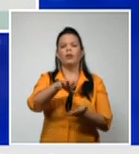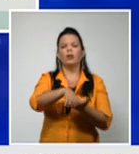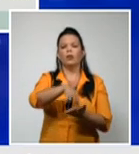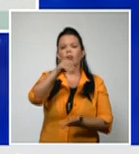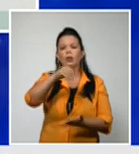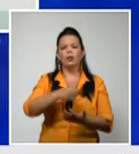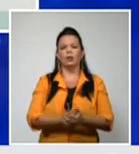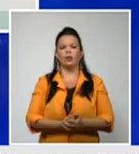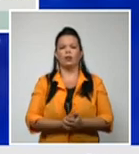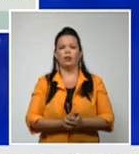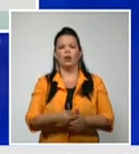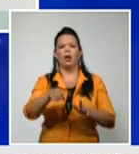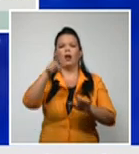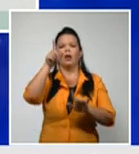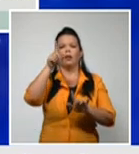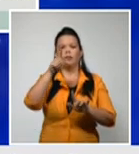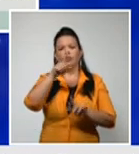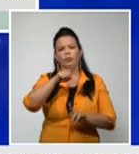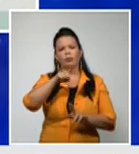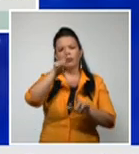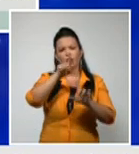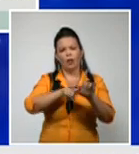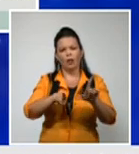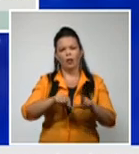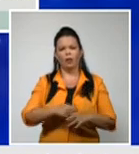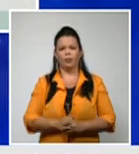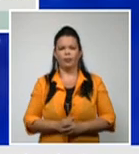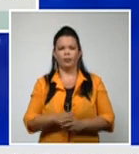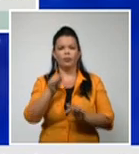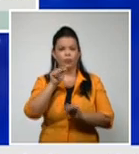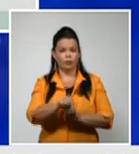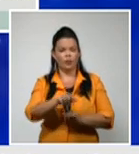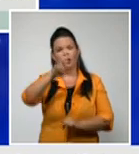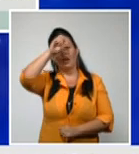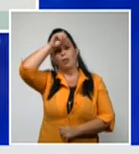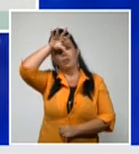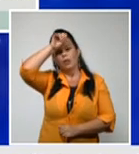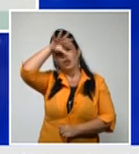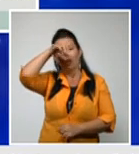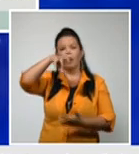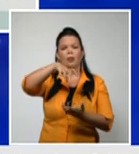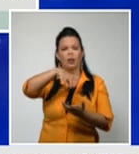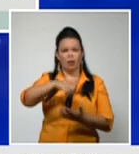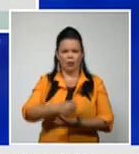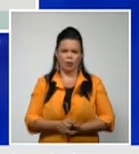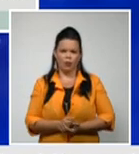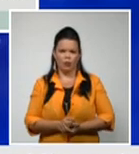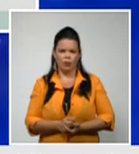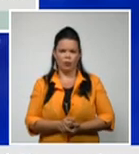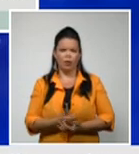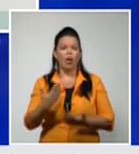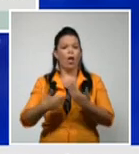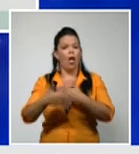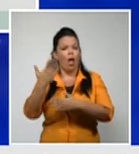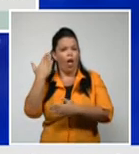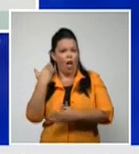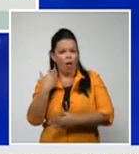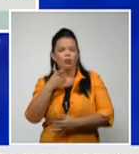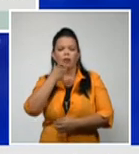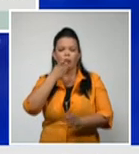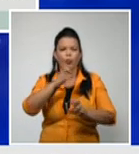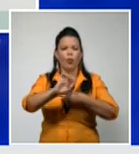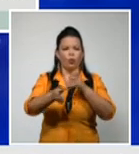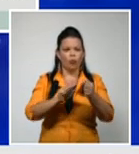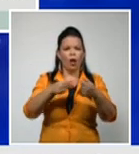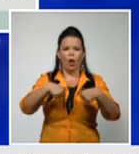provincia de La Habana, Minas de Matahambre en Pinar del Río, que tuvo y logró controlar un evento importante de